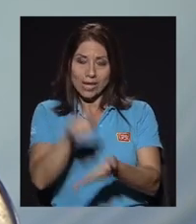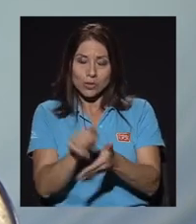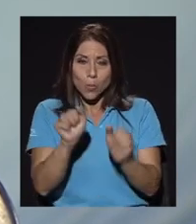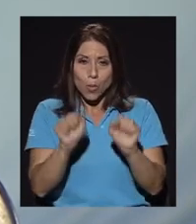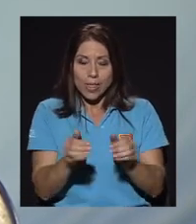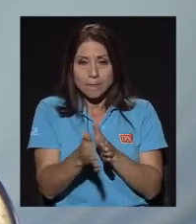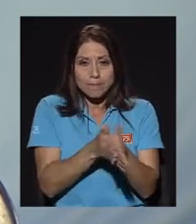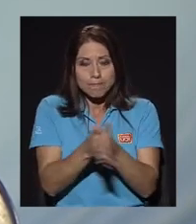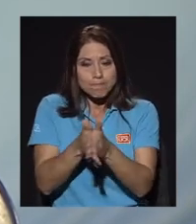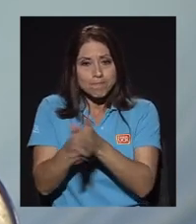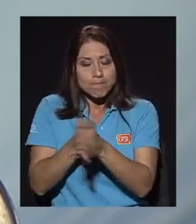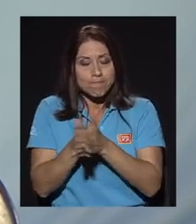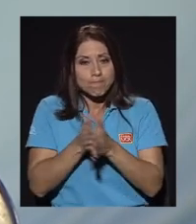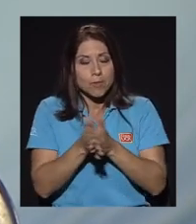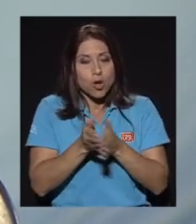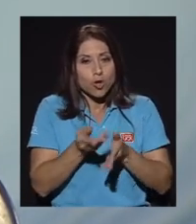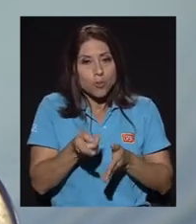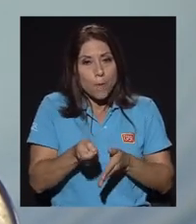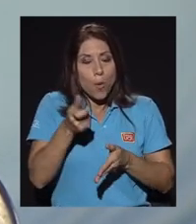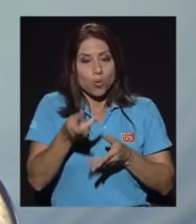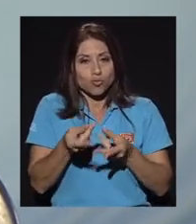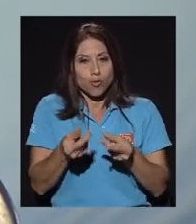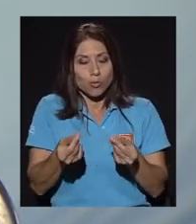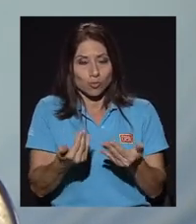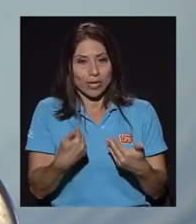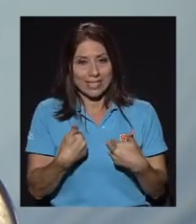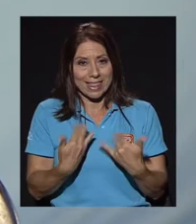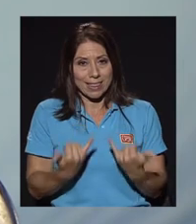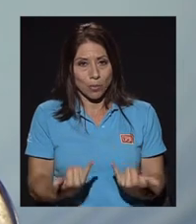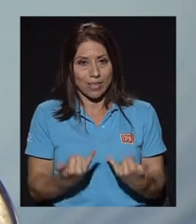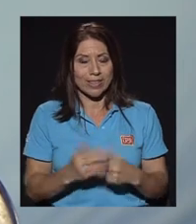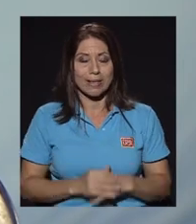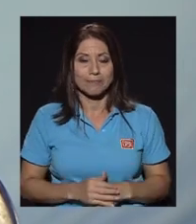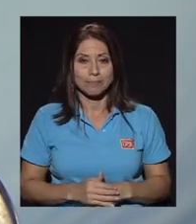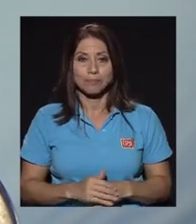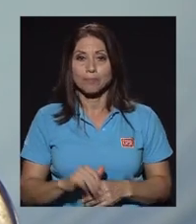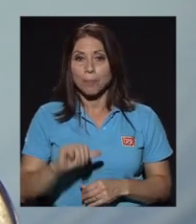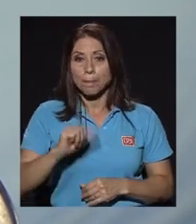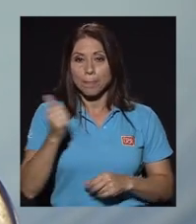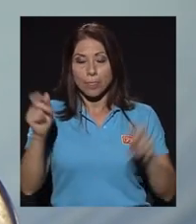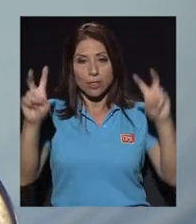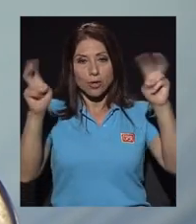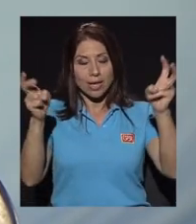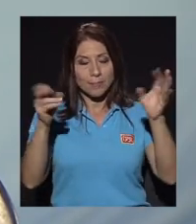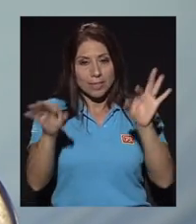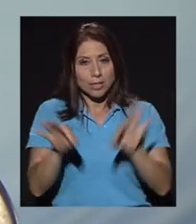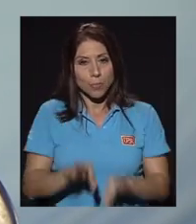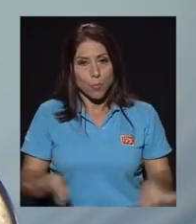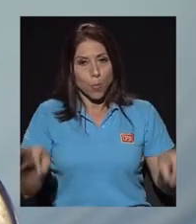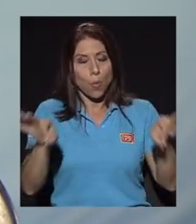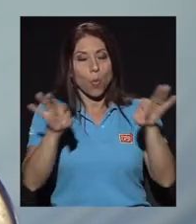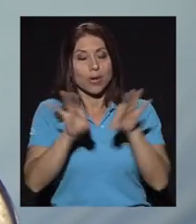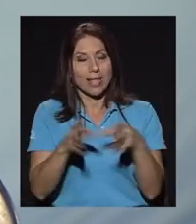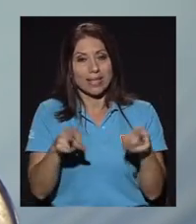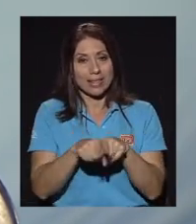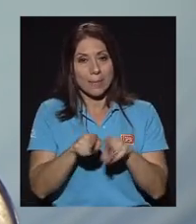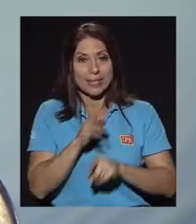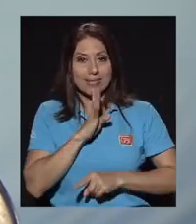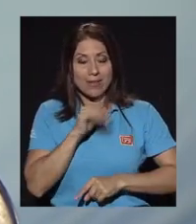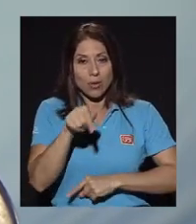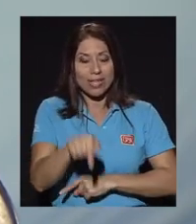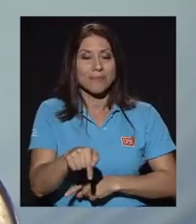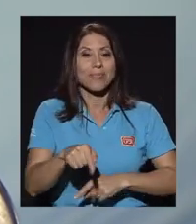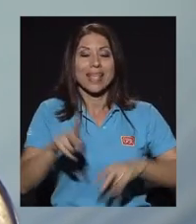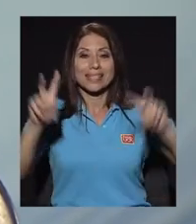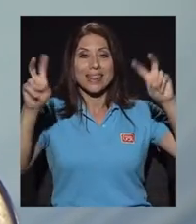poder maximizar los recursos escasos con los que se cuenta. Otro elemento importante que se ha planteado es el